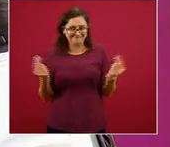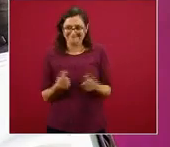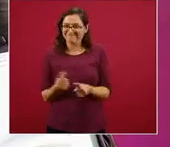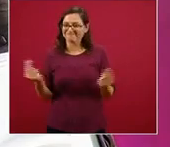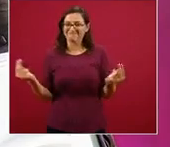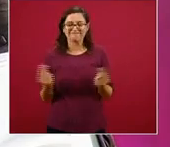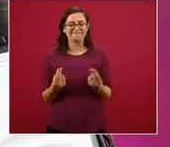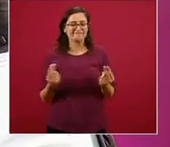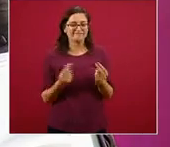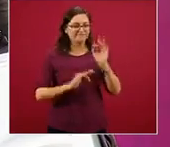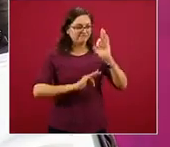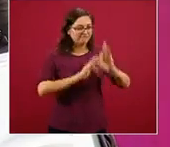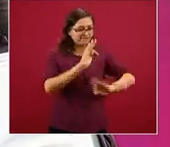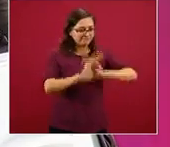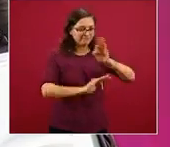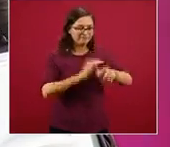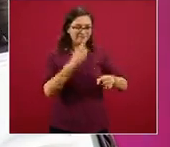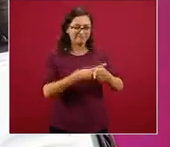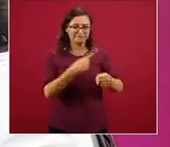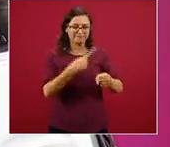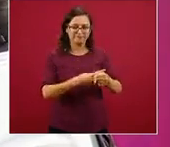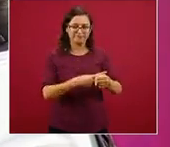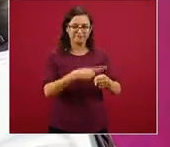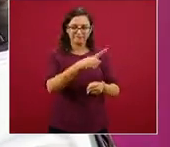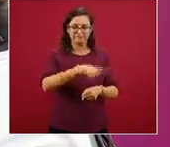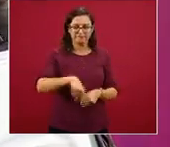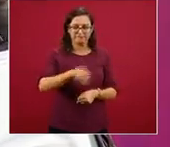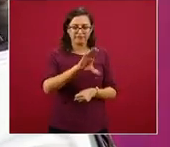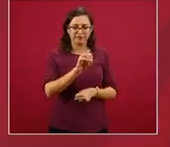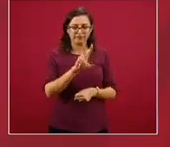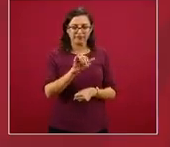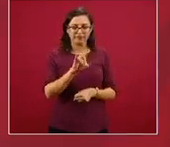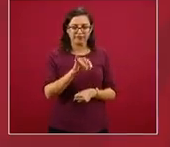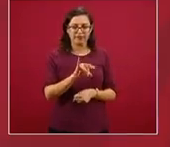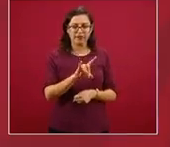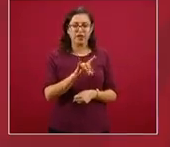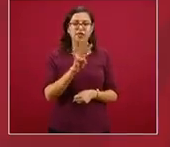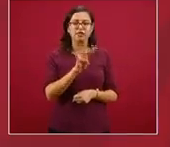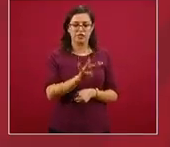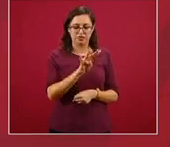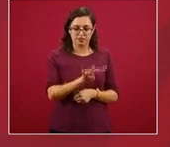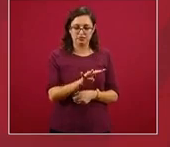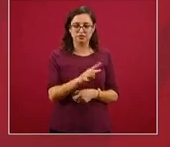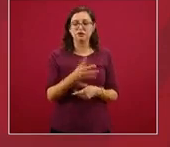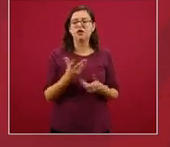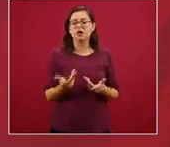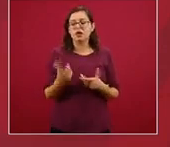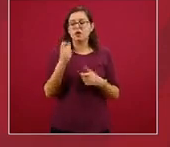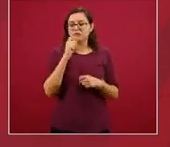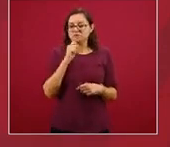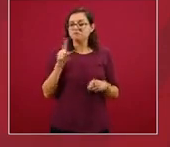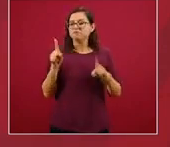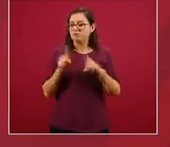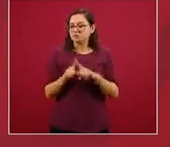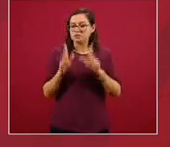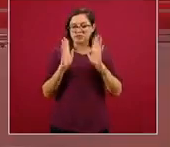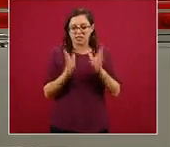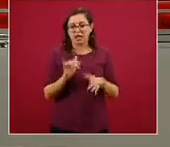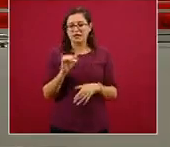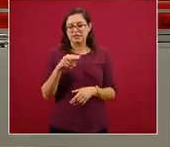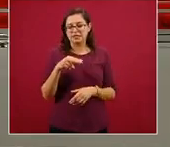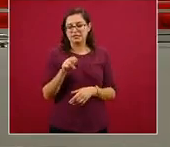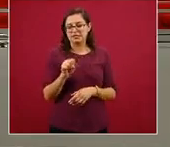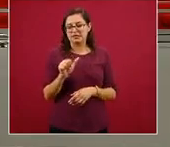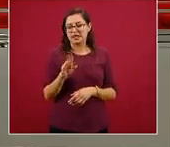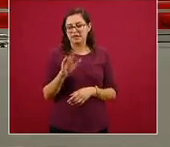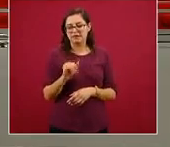de las personas que en su momento están enfermando por COVID-19. También nos han actualizado una cifra por parte del INSABI, en